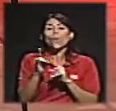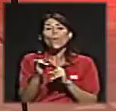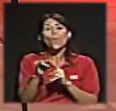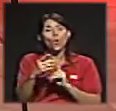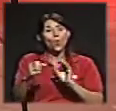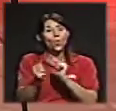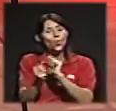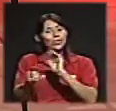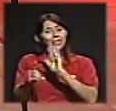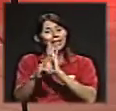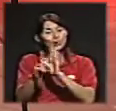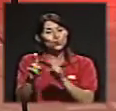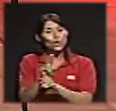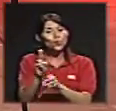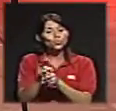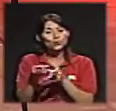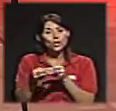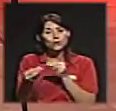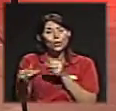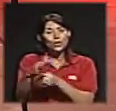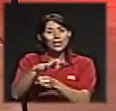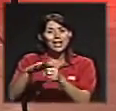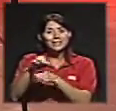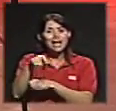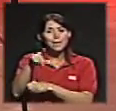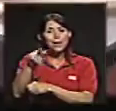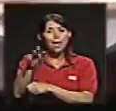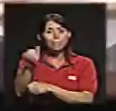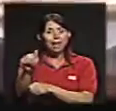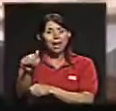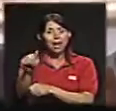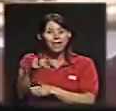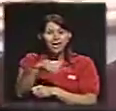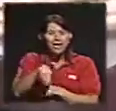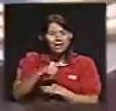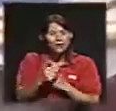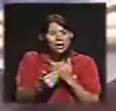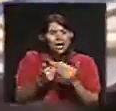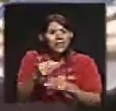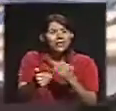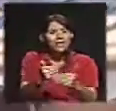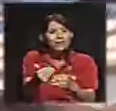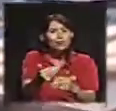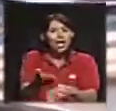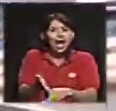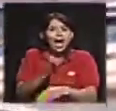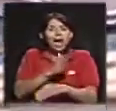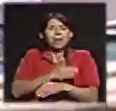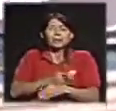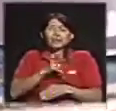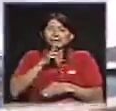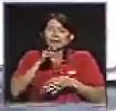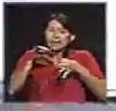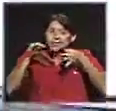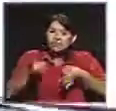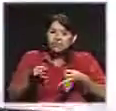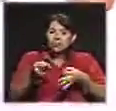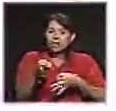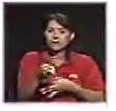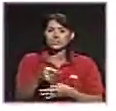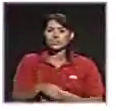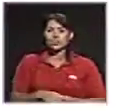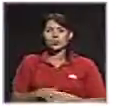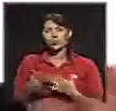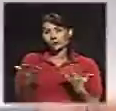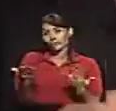uso de suelo de la Isla Plata, anticipándose a cualquier tipo de decisión definitiva bueno, al respecto. Aquí es donde vemos